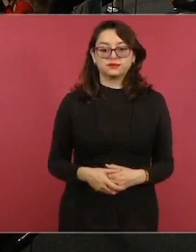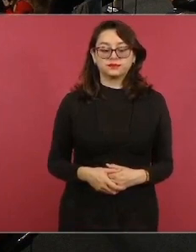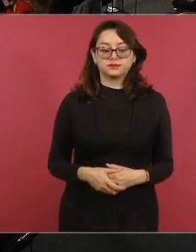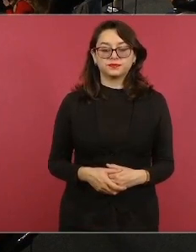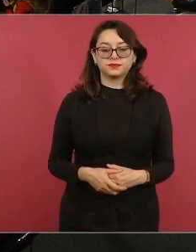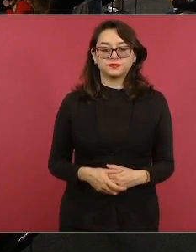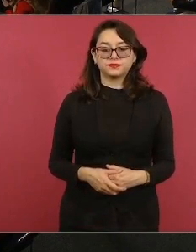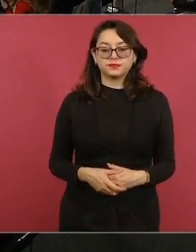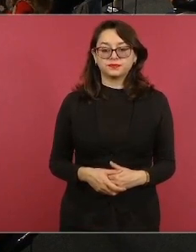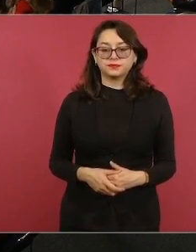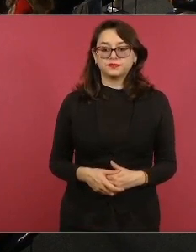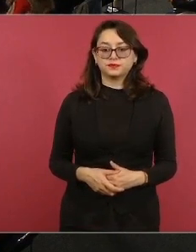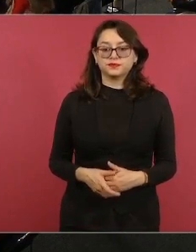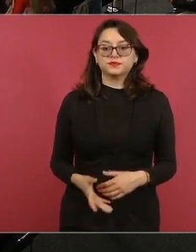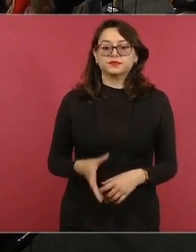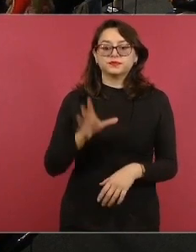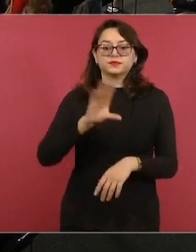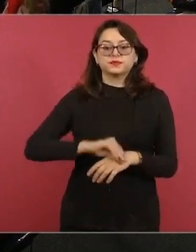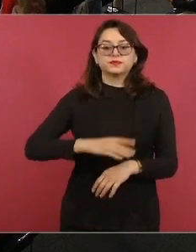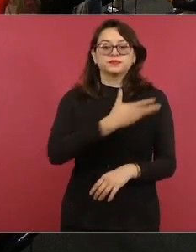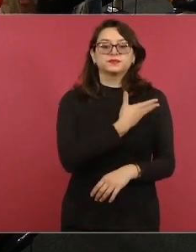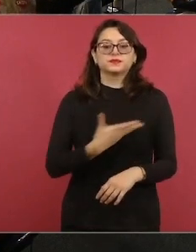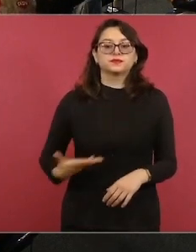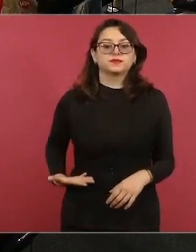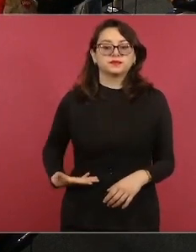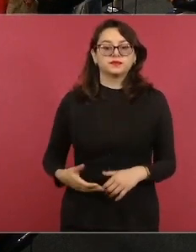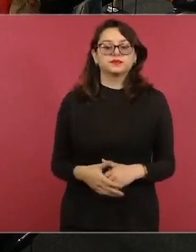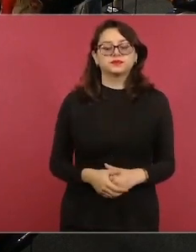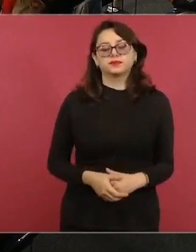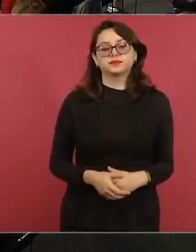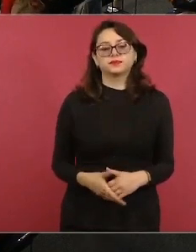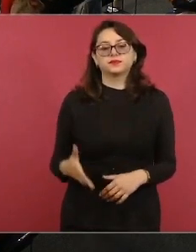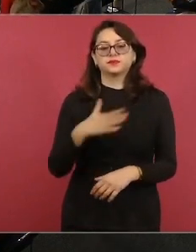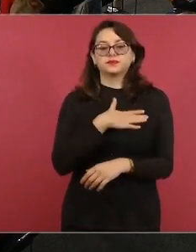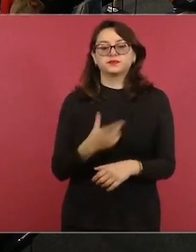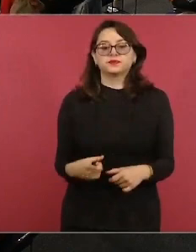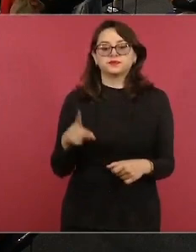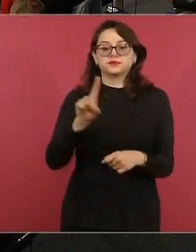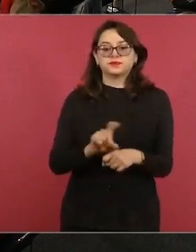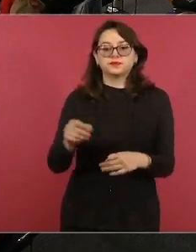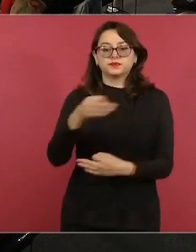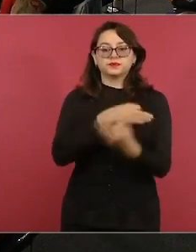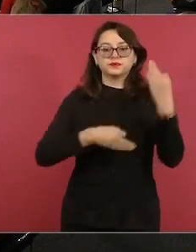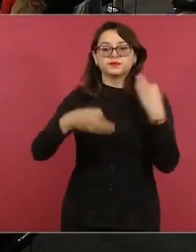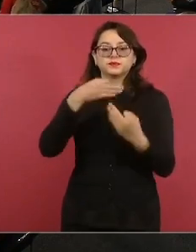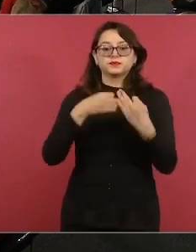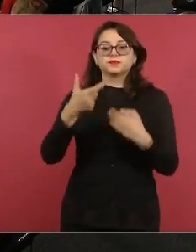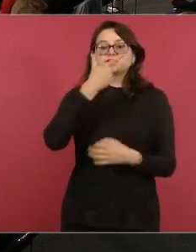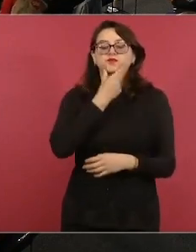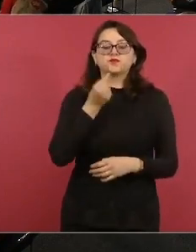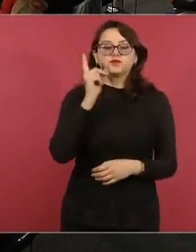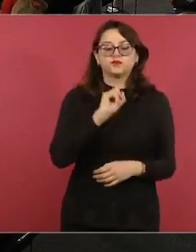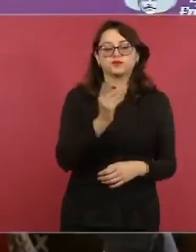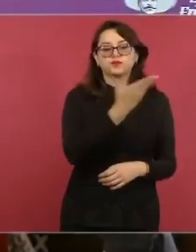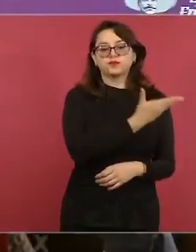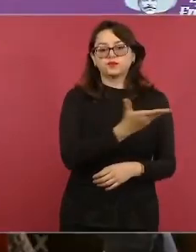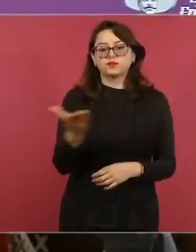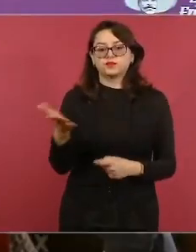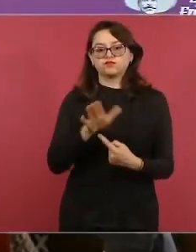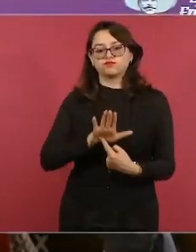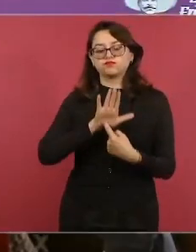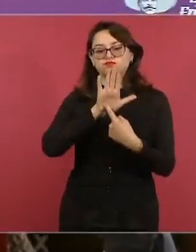con su permiso señor presidente Muy buenos días a todas a todos voy a permitir darle el avance de cebra impunidad